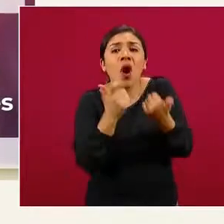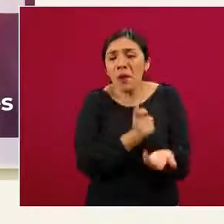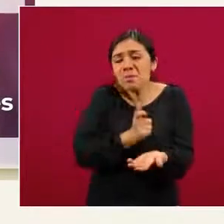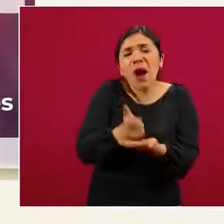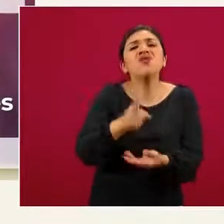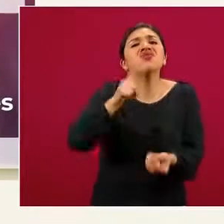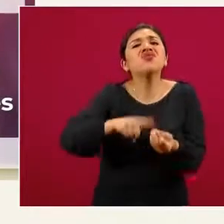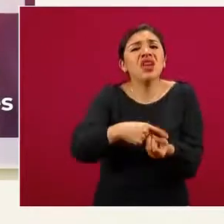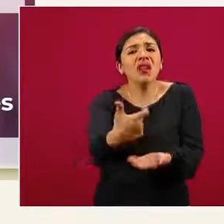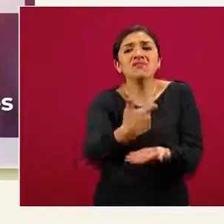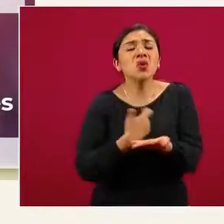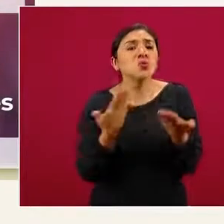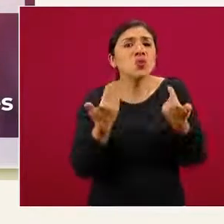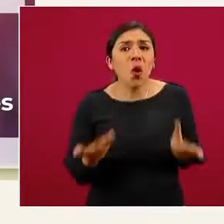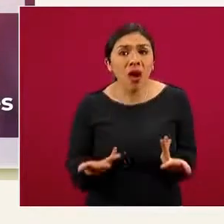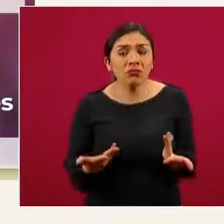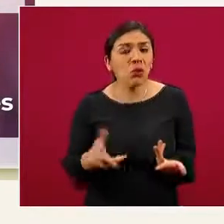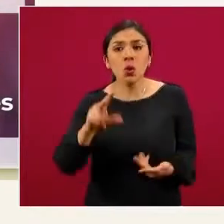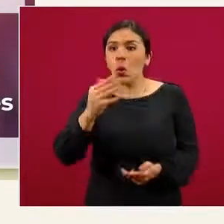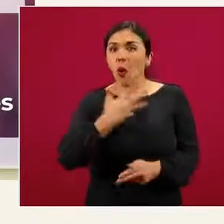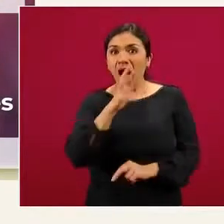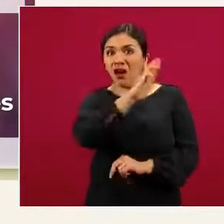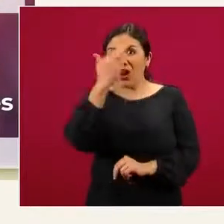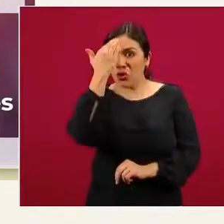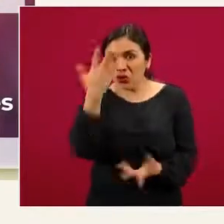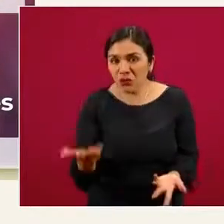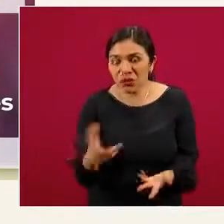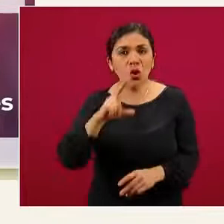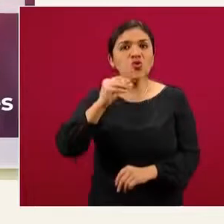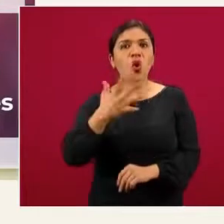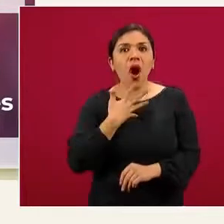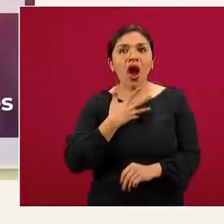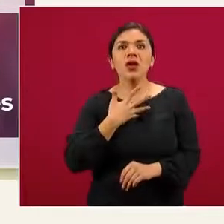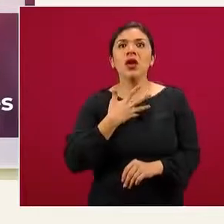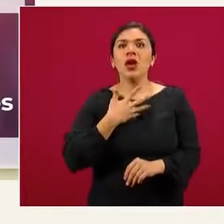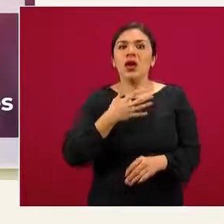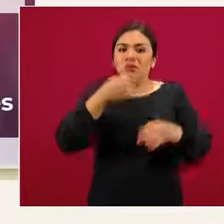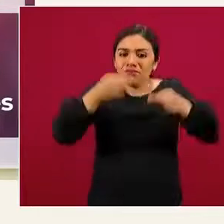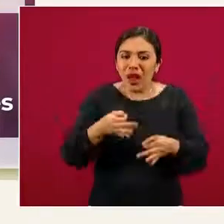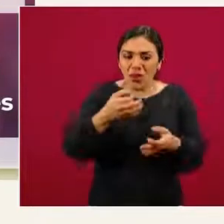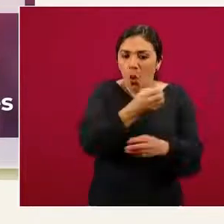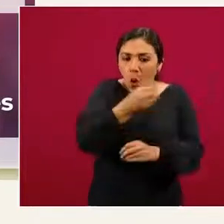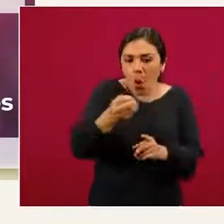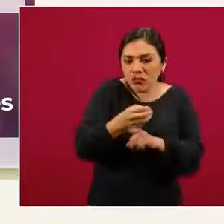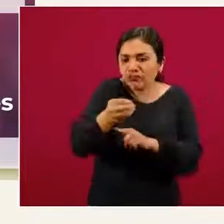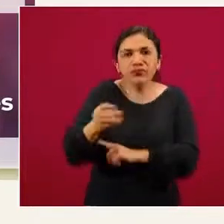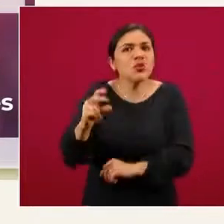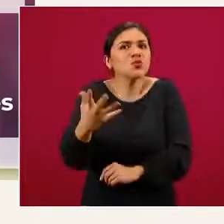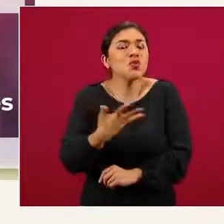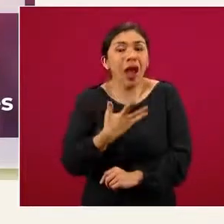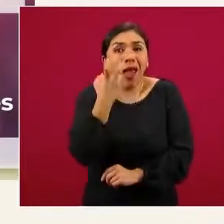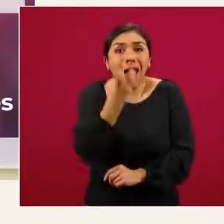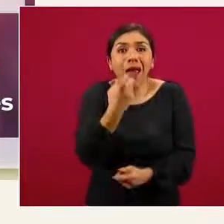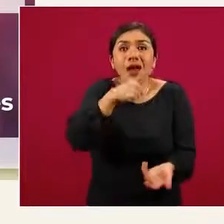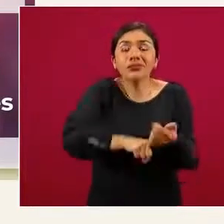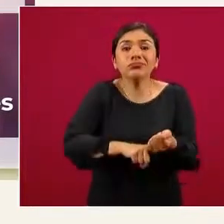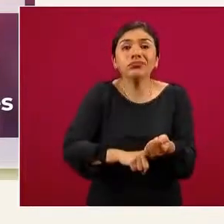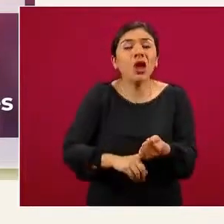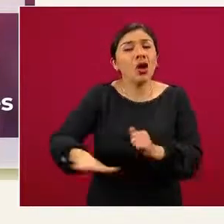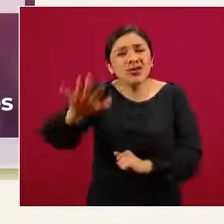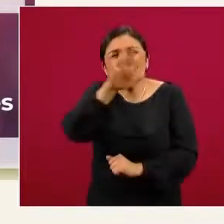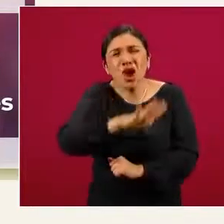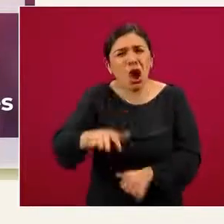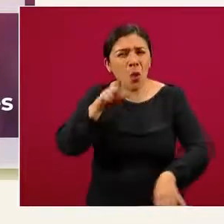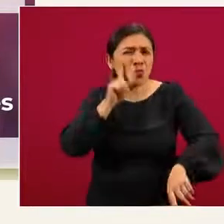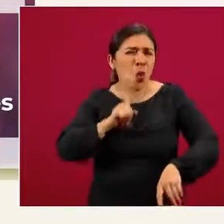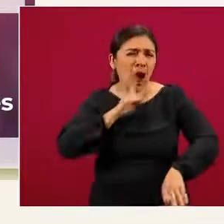paga, tampoco se reconoce, tampoco se redistribuye, y eso hace que solo de todo el trabajo